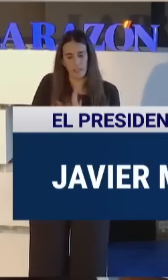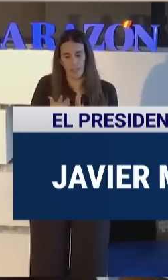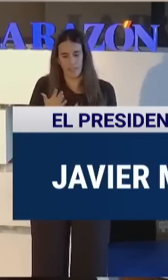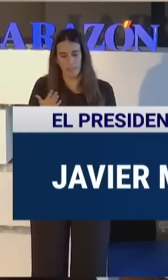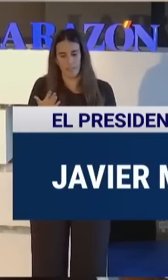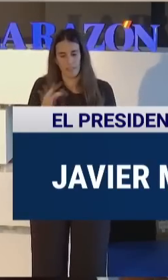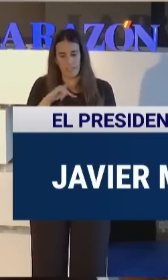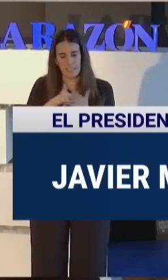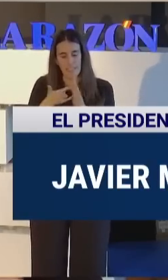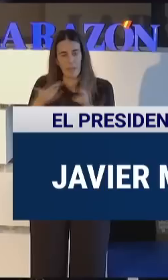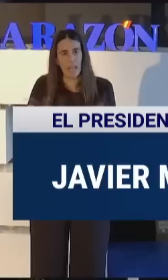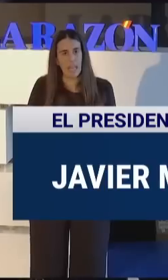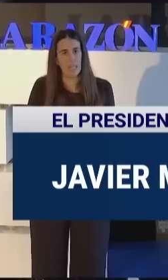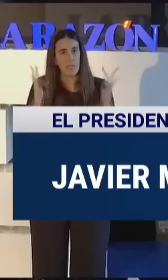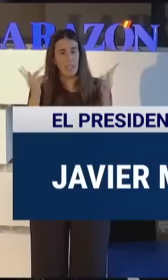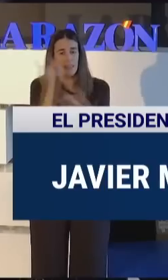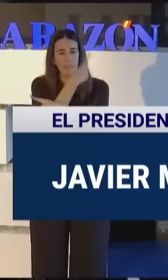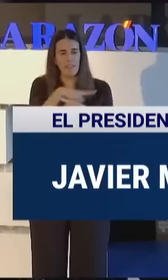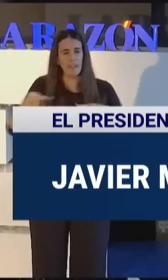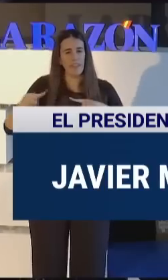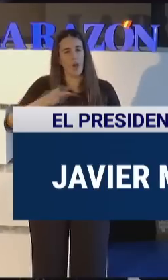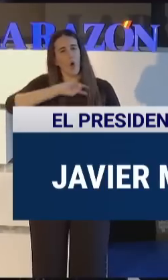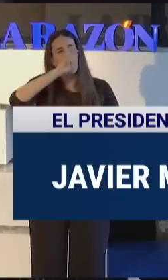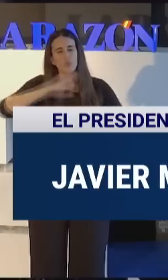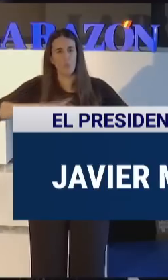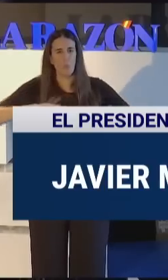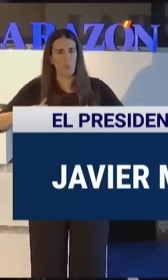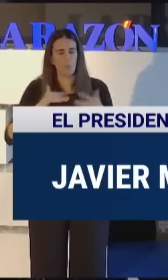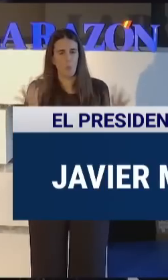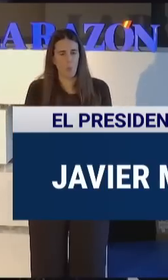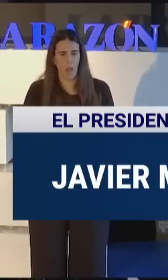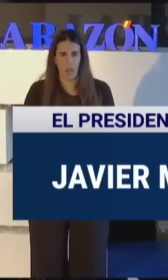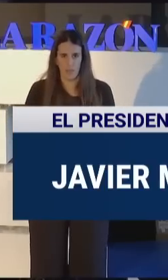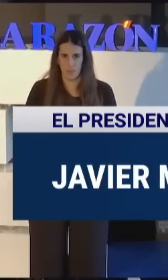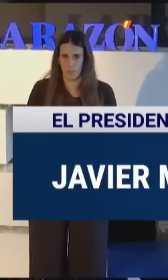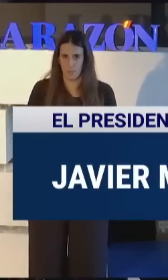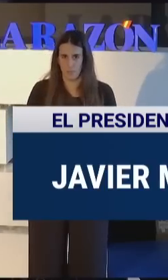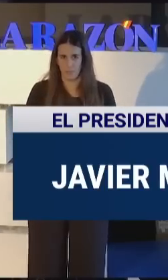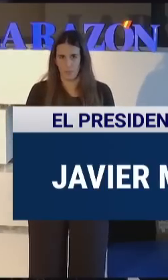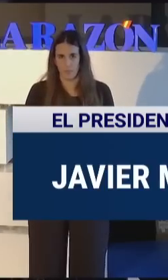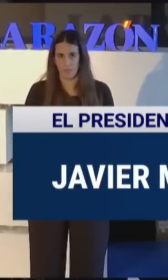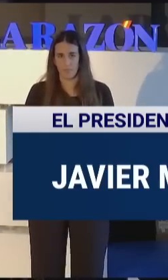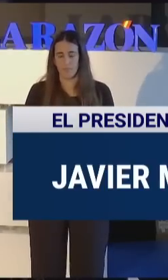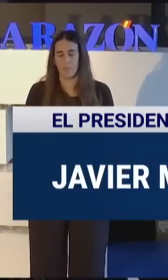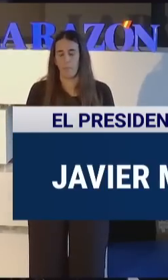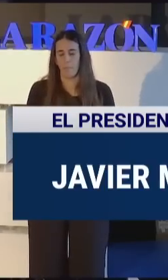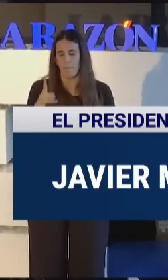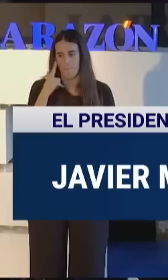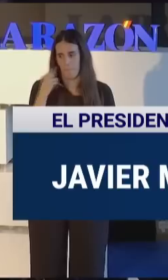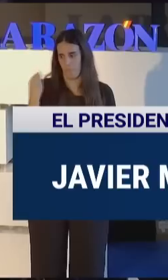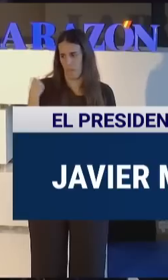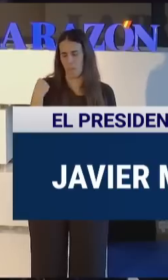del liberalismo libertario frente al resto de movimientos políticos? A ver, esto es una pregunta